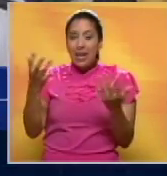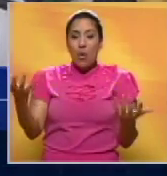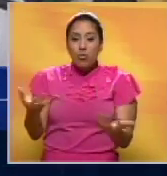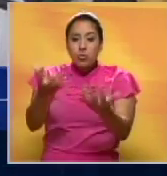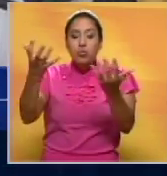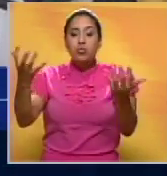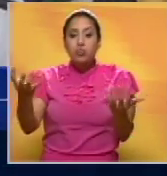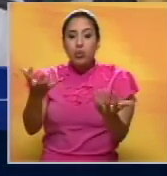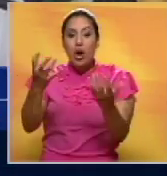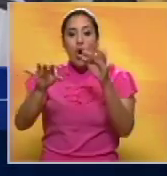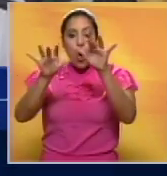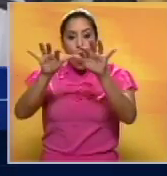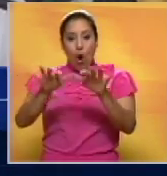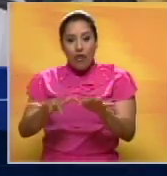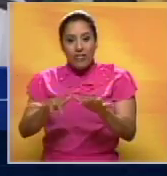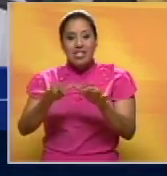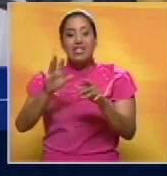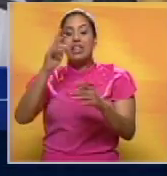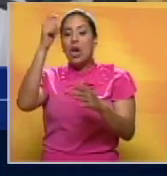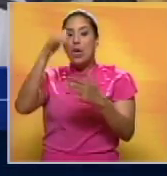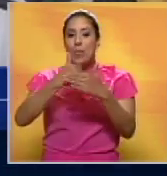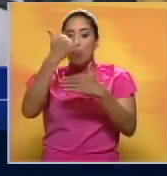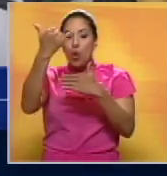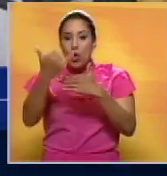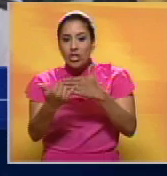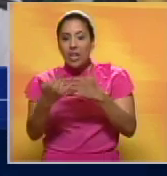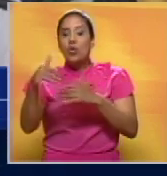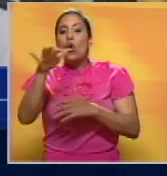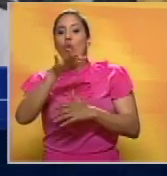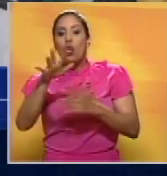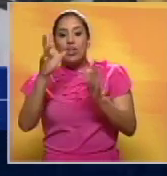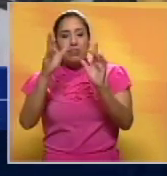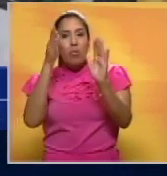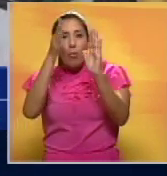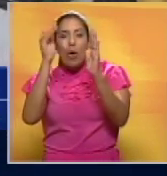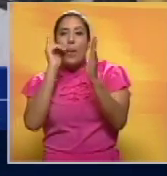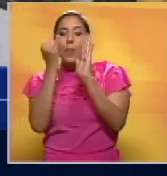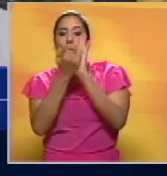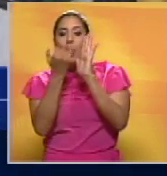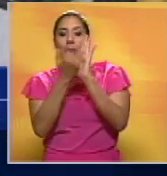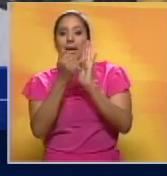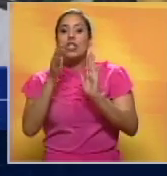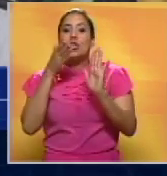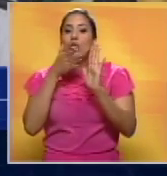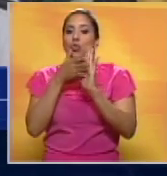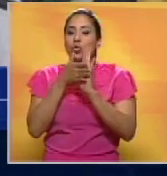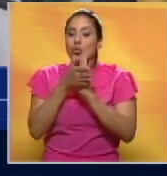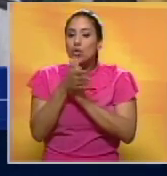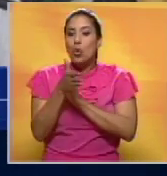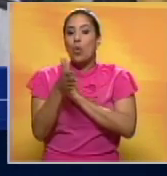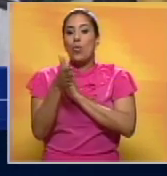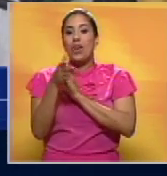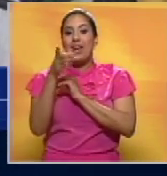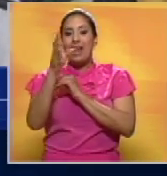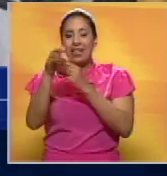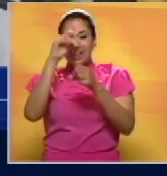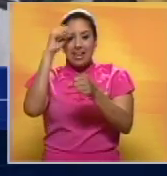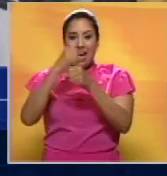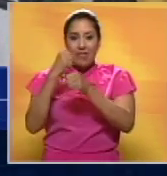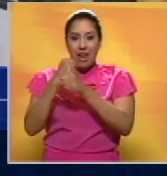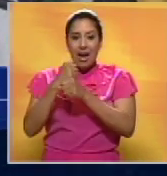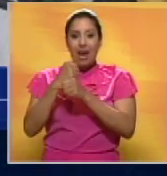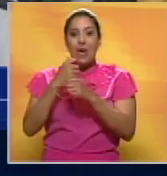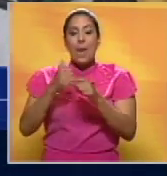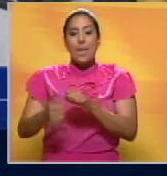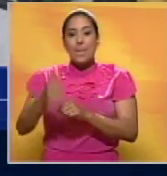oficinas de catastros y proyectos donde reposan pruebas contundentes de su gestión